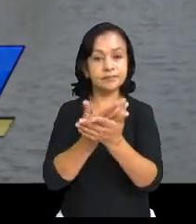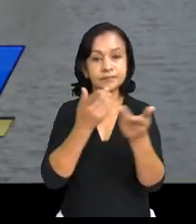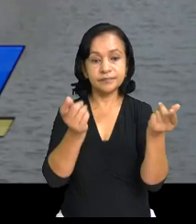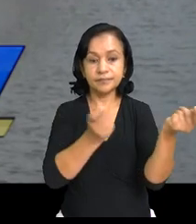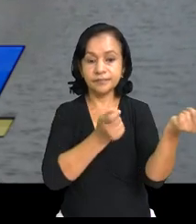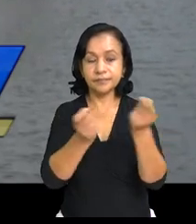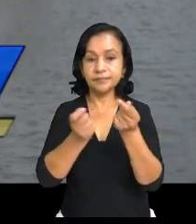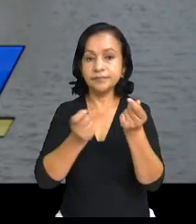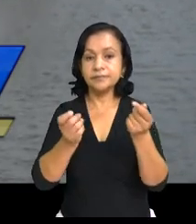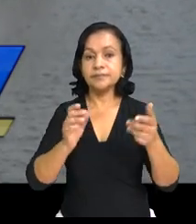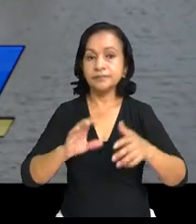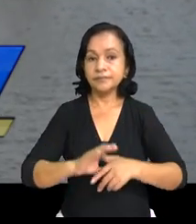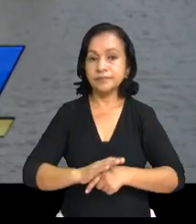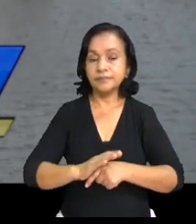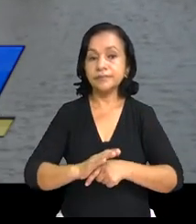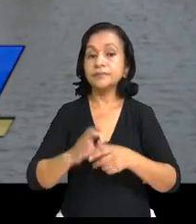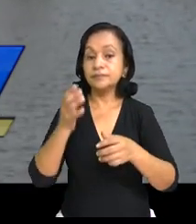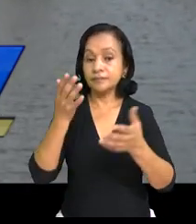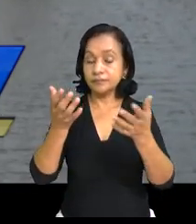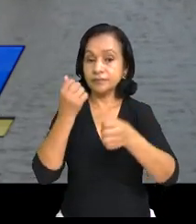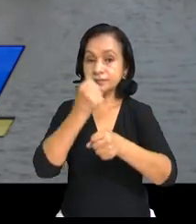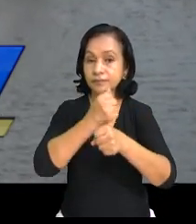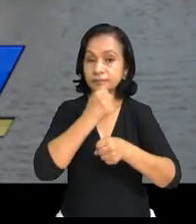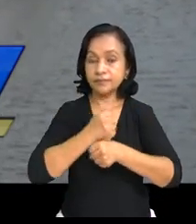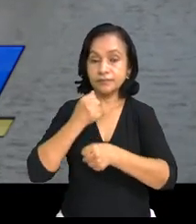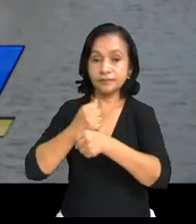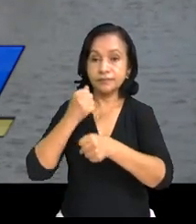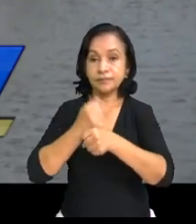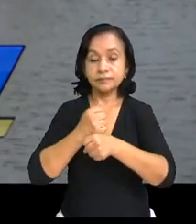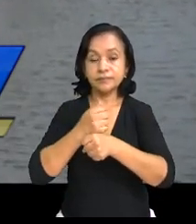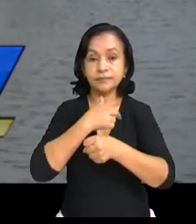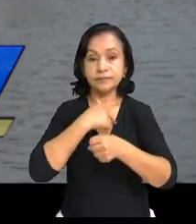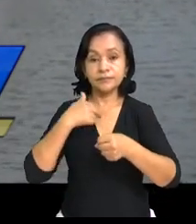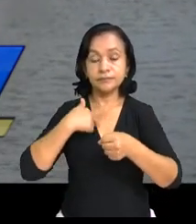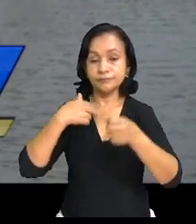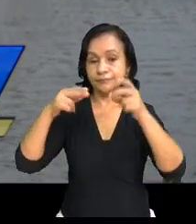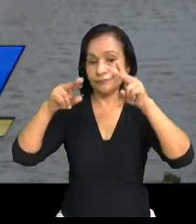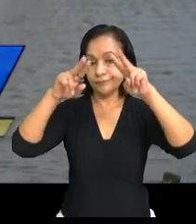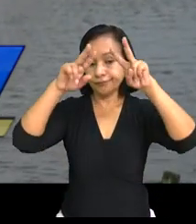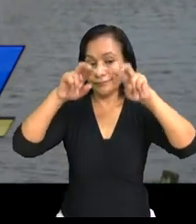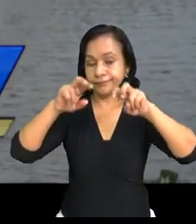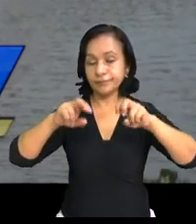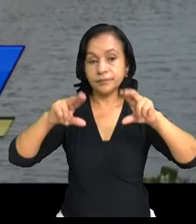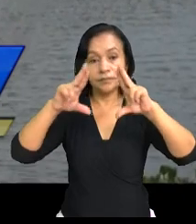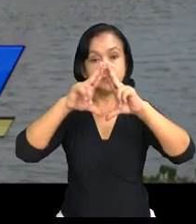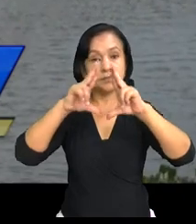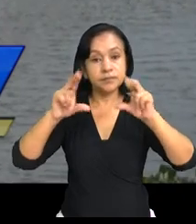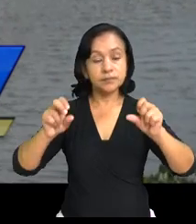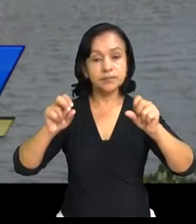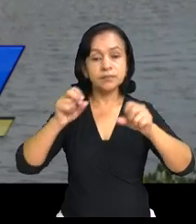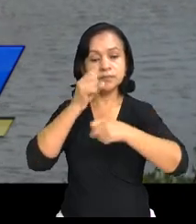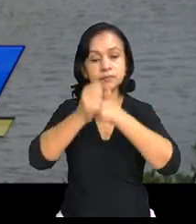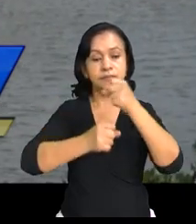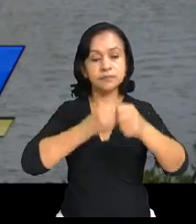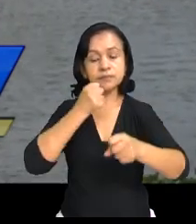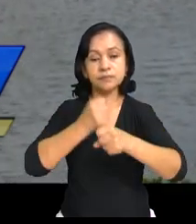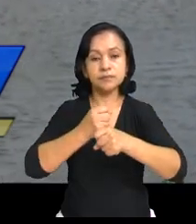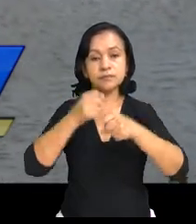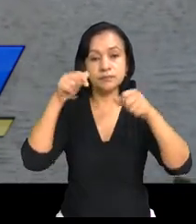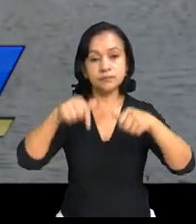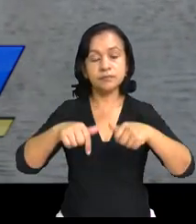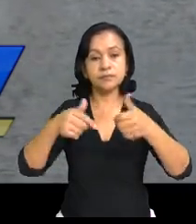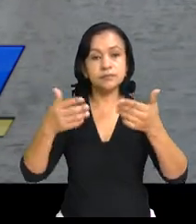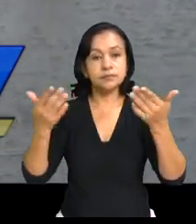líneas estratégicas. En eso estamos trabajando en este momento. Ahorita se hizo una revisión general del país que duró varios años, y ahora estamos